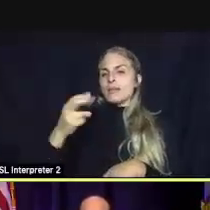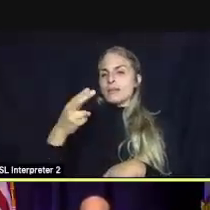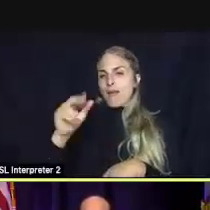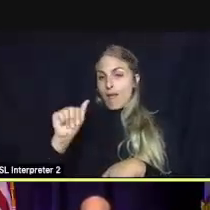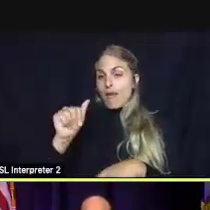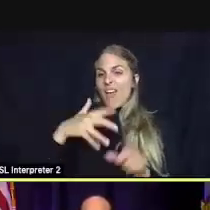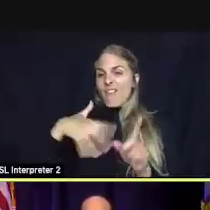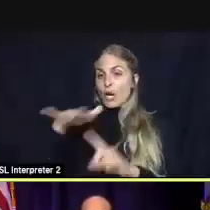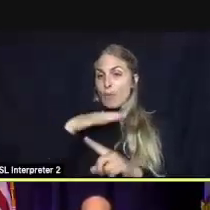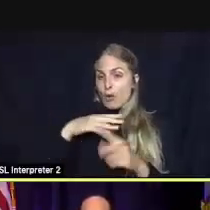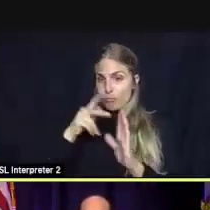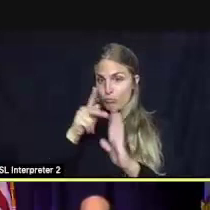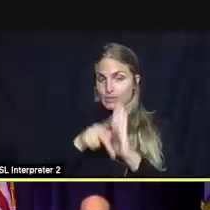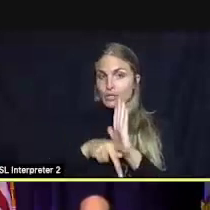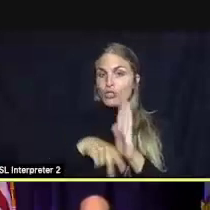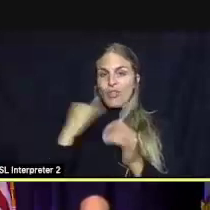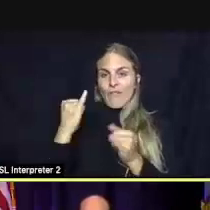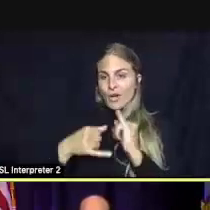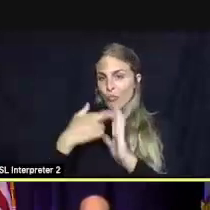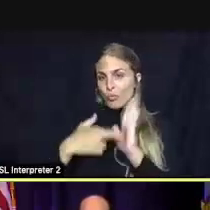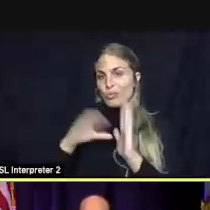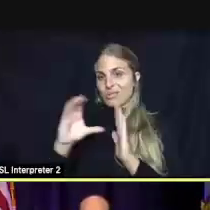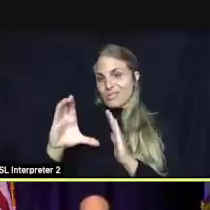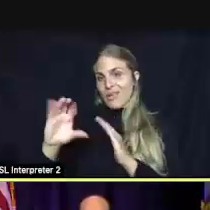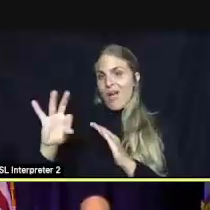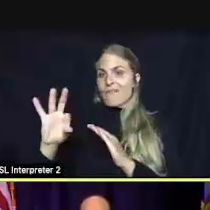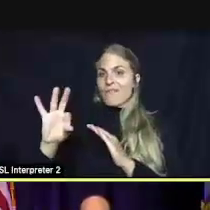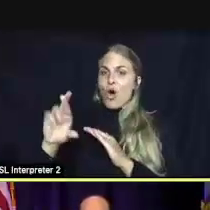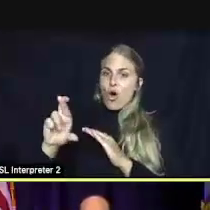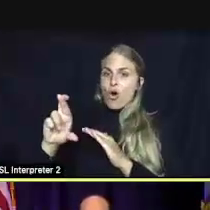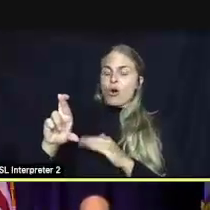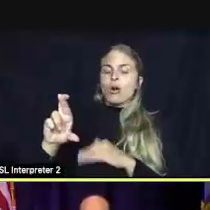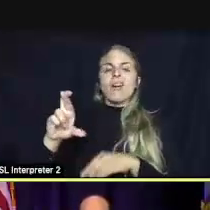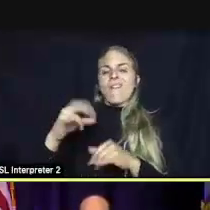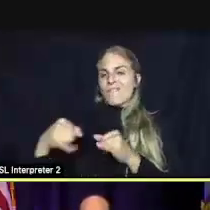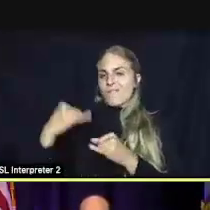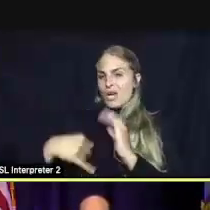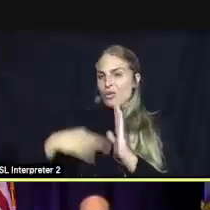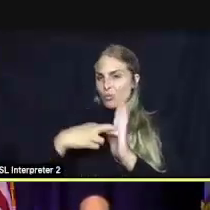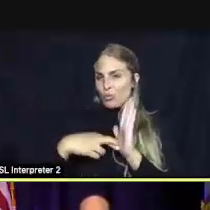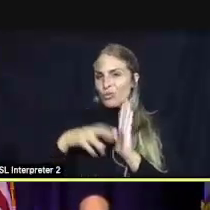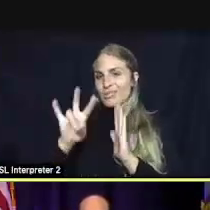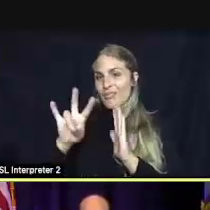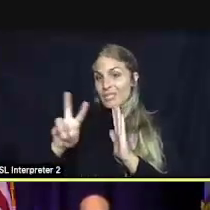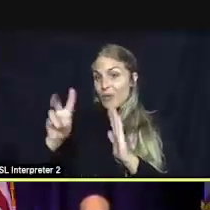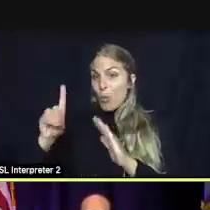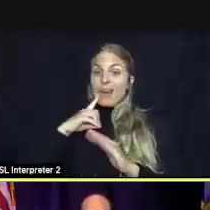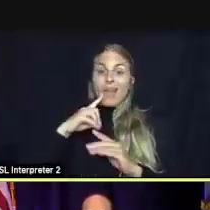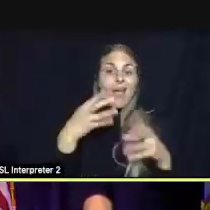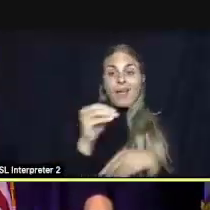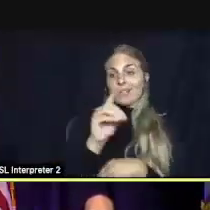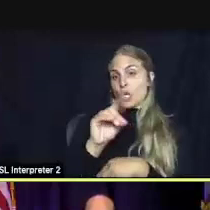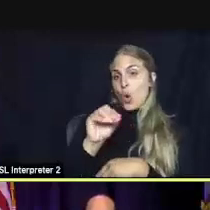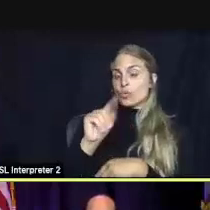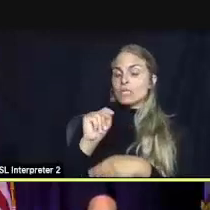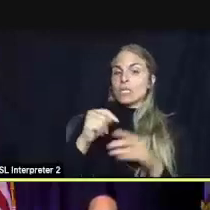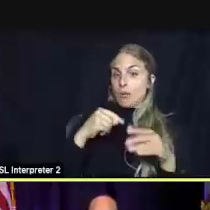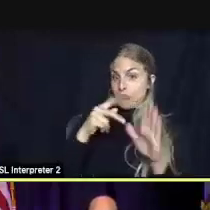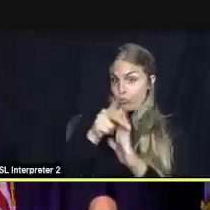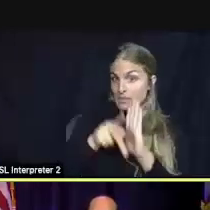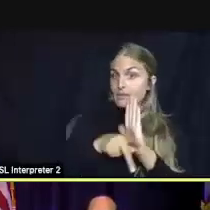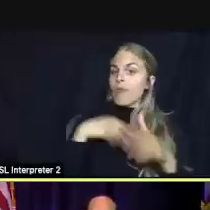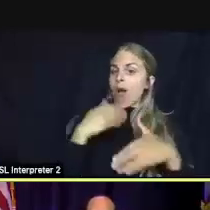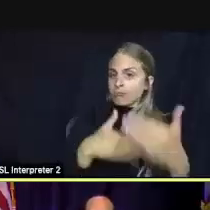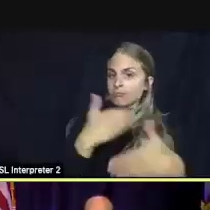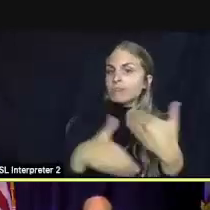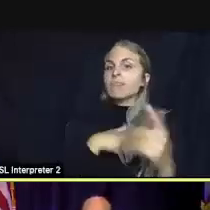como 40 CFR, partes 1500 a 1508, el impacto ambiental de la administración de carreteras